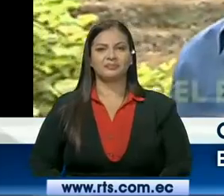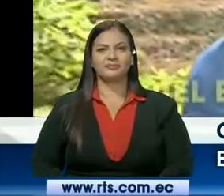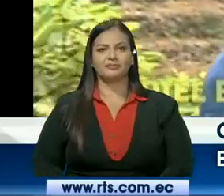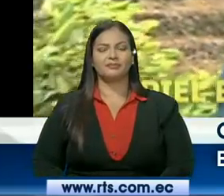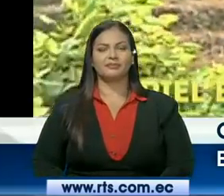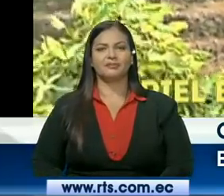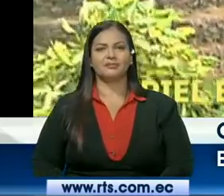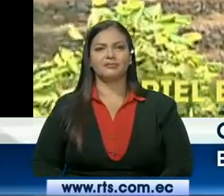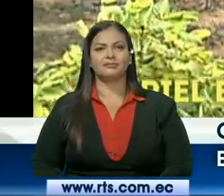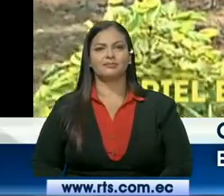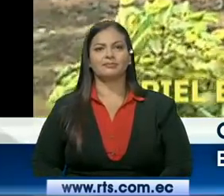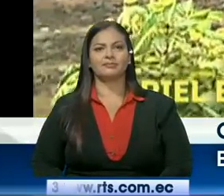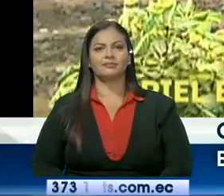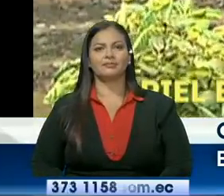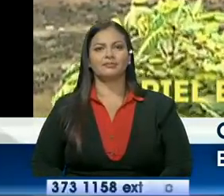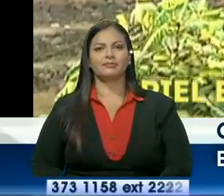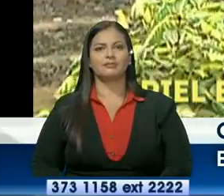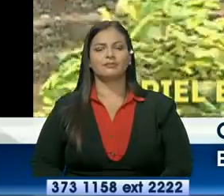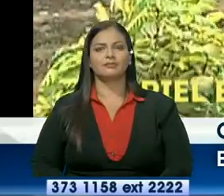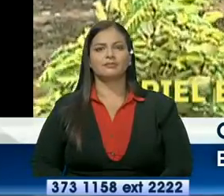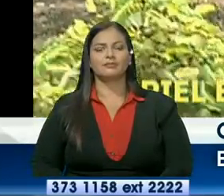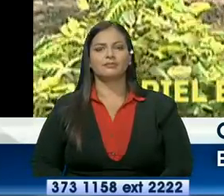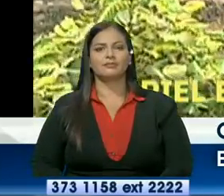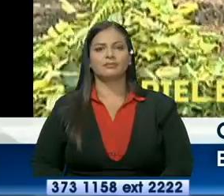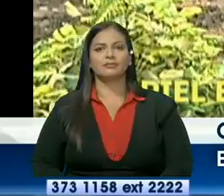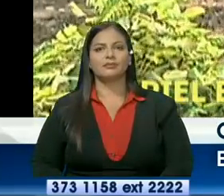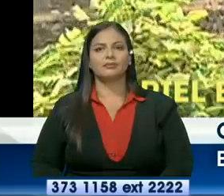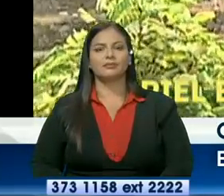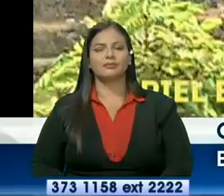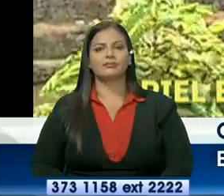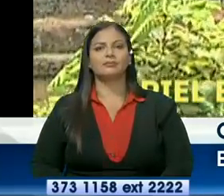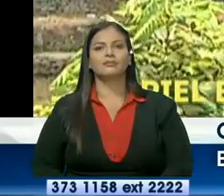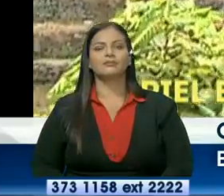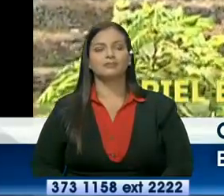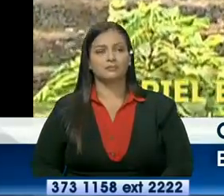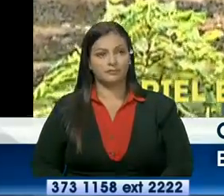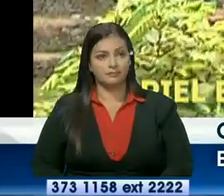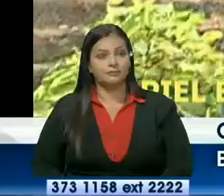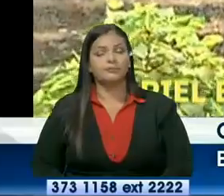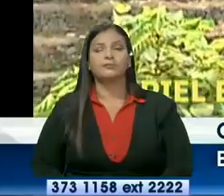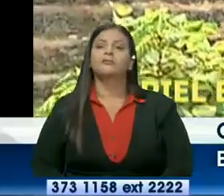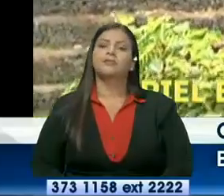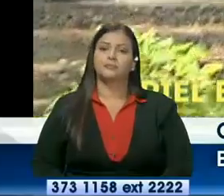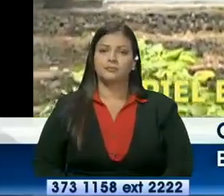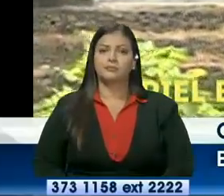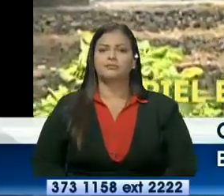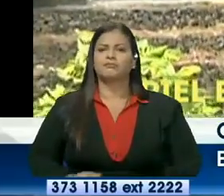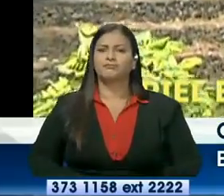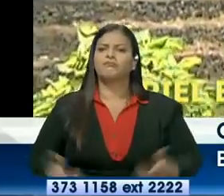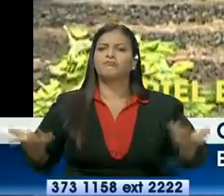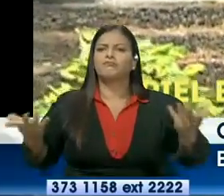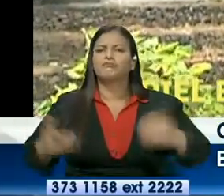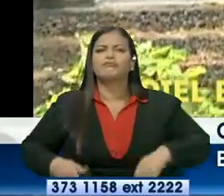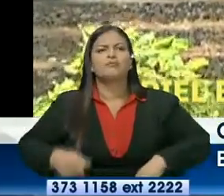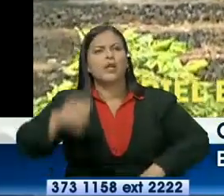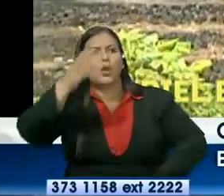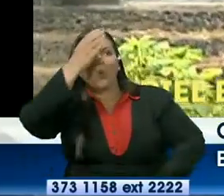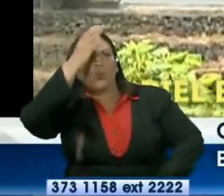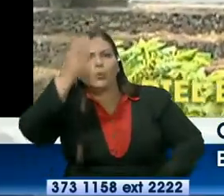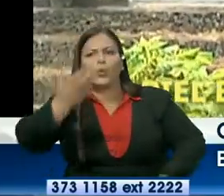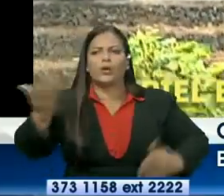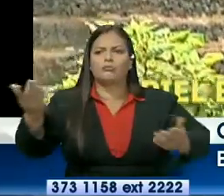Hemos dedicado el 50% al rescate de las culturas y tradiciones de nuestro pueblo. Simón Bolívar, un pueblo de